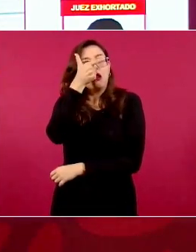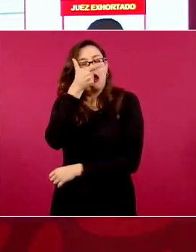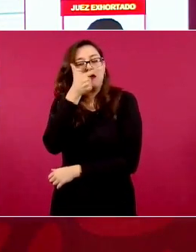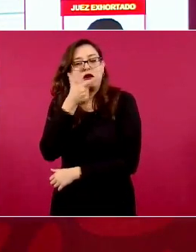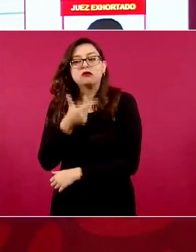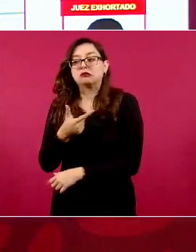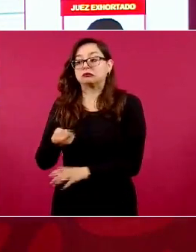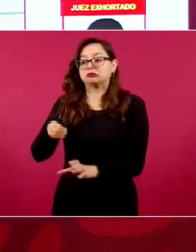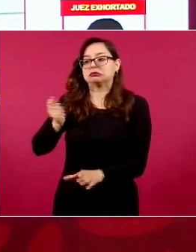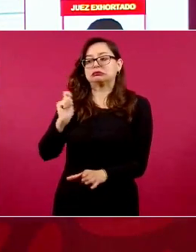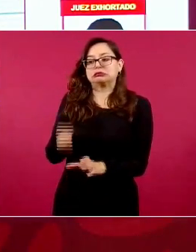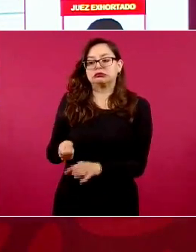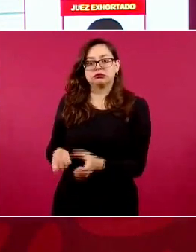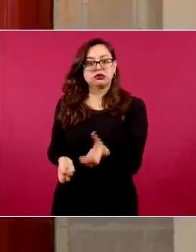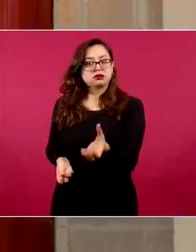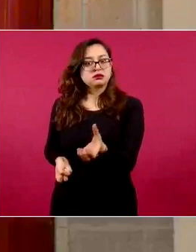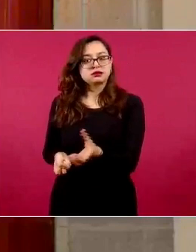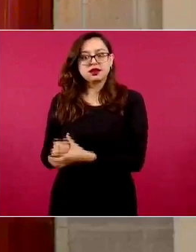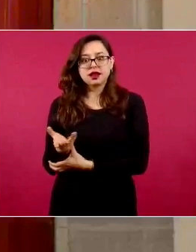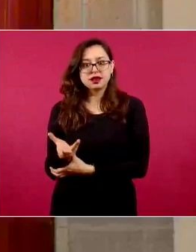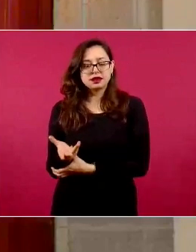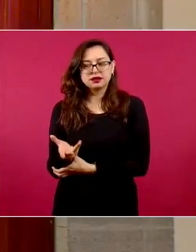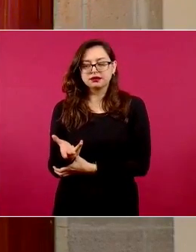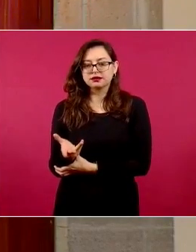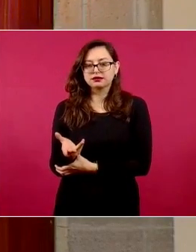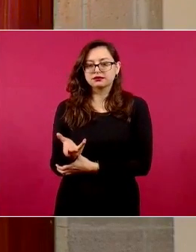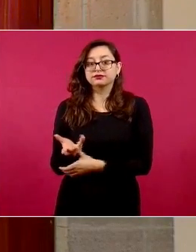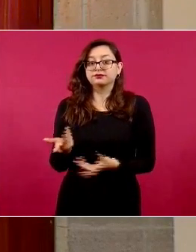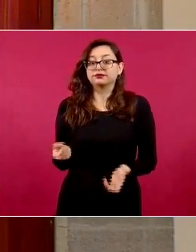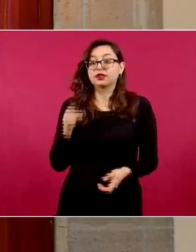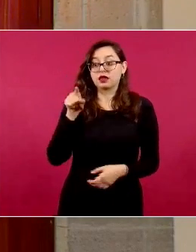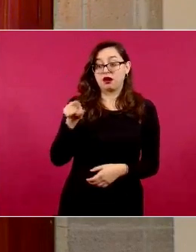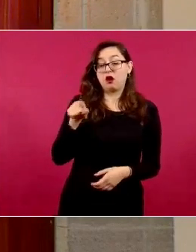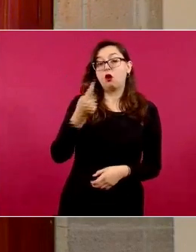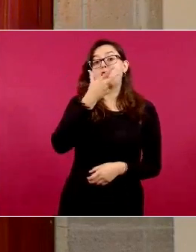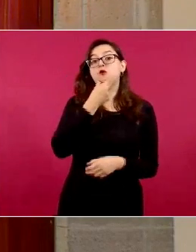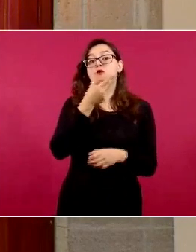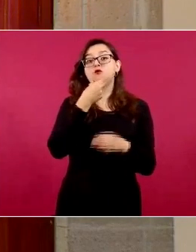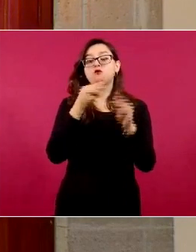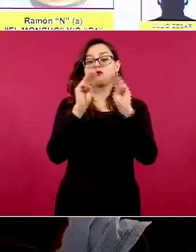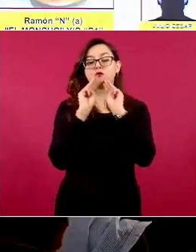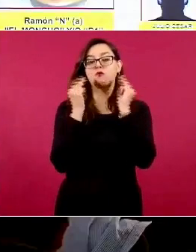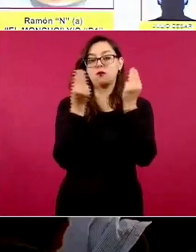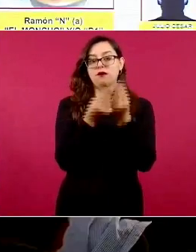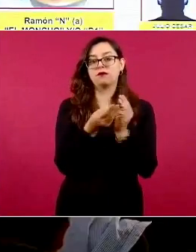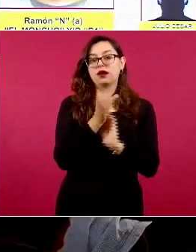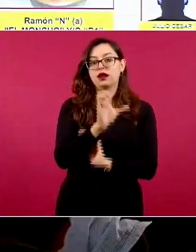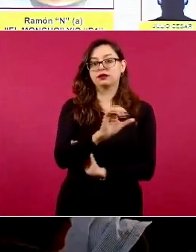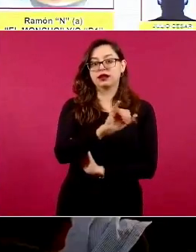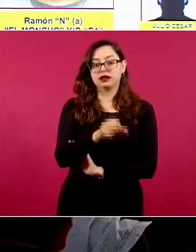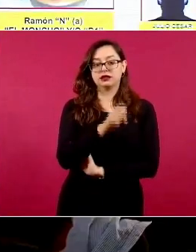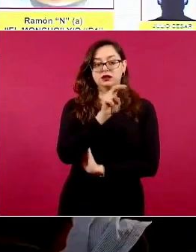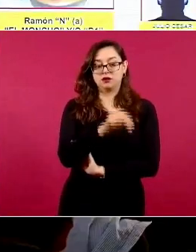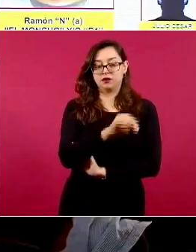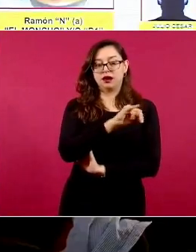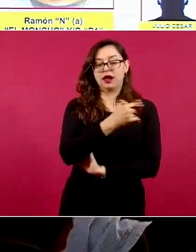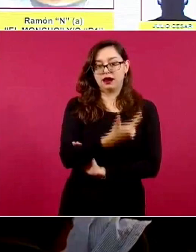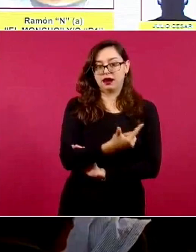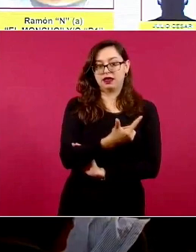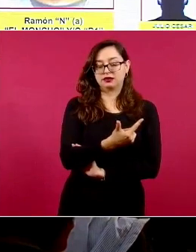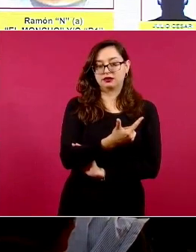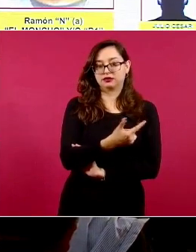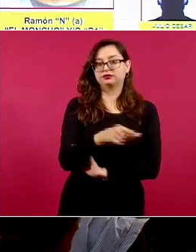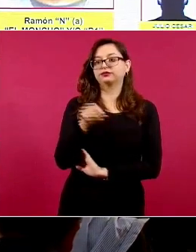Este sujeto pertenecía a la organización criminal del Cártel Jalisco Nueva Generación,